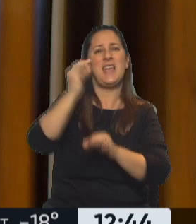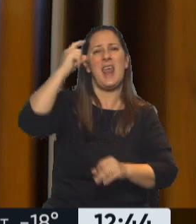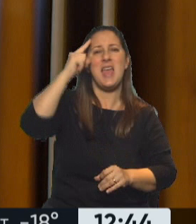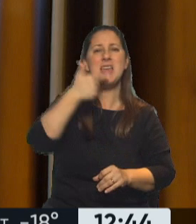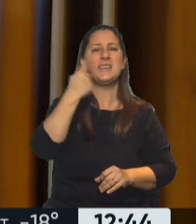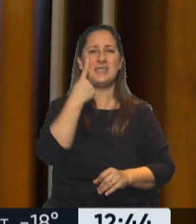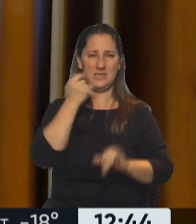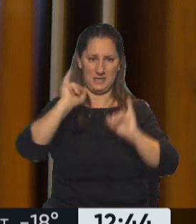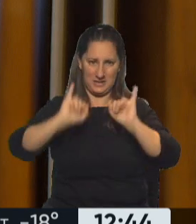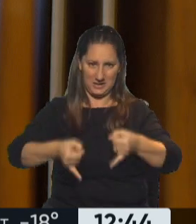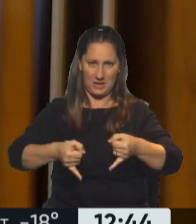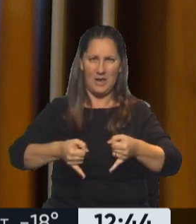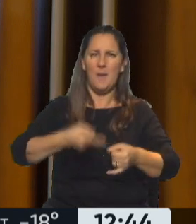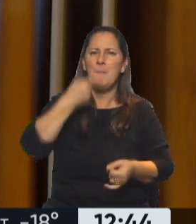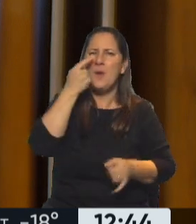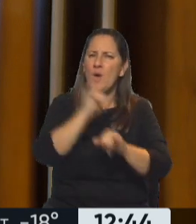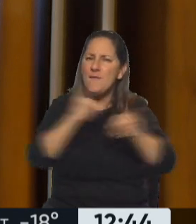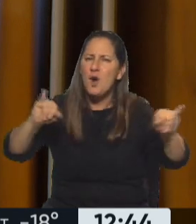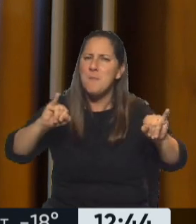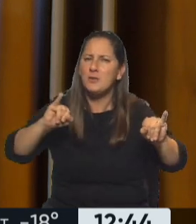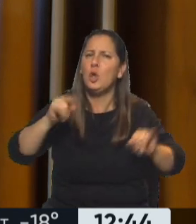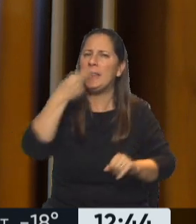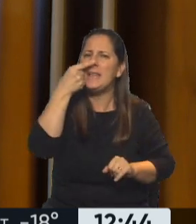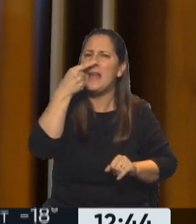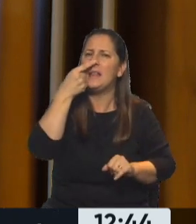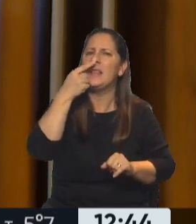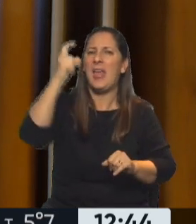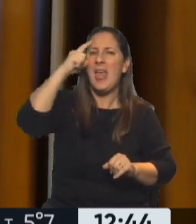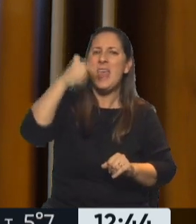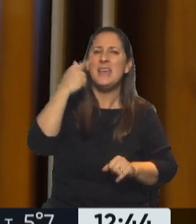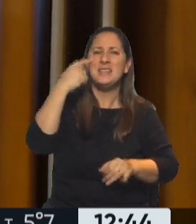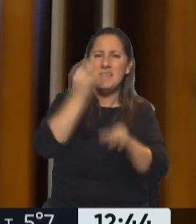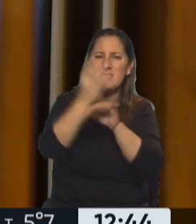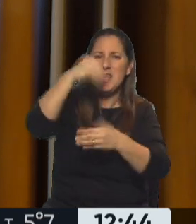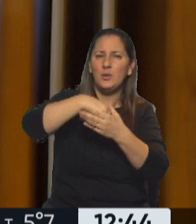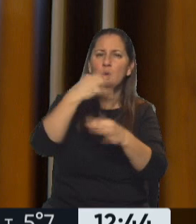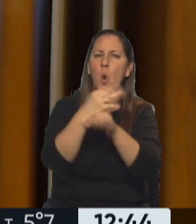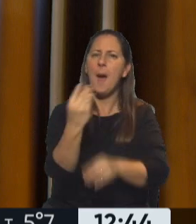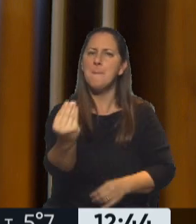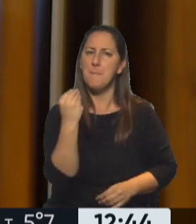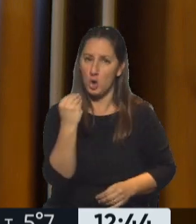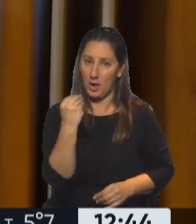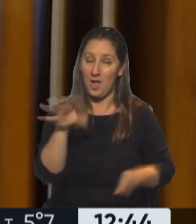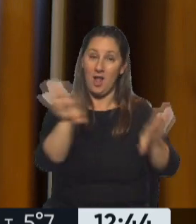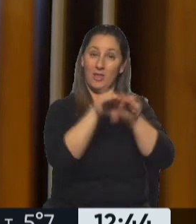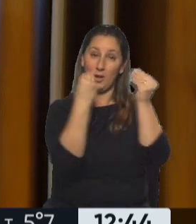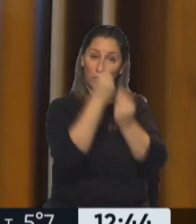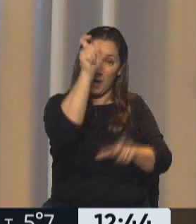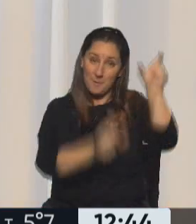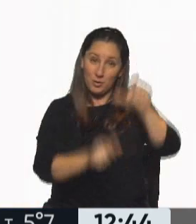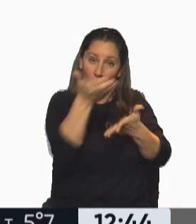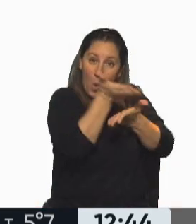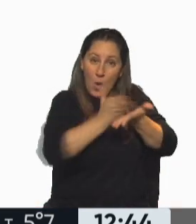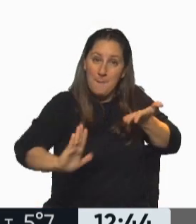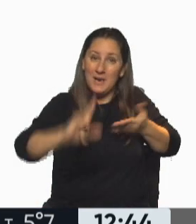Pero un dato aún más interesante es el por qué consideran que debe haber educación sexual en las escuelas. Y el 70% de quienes